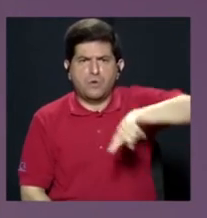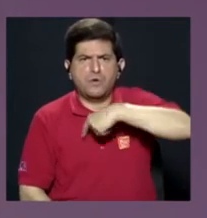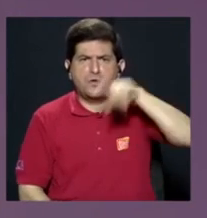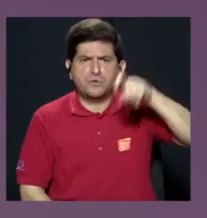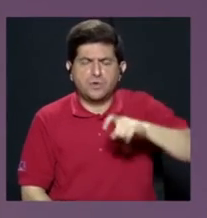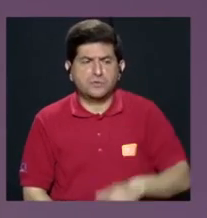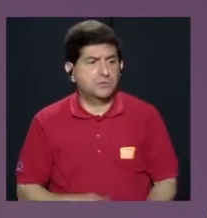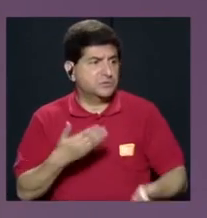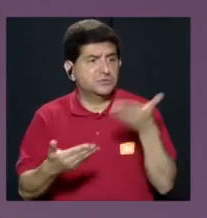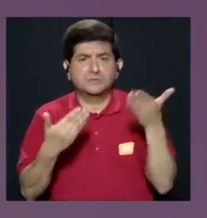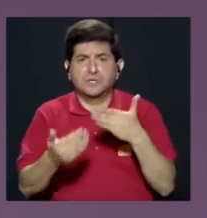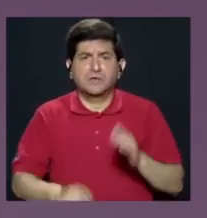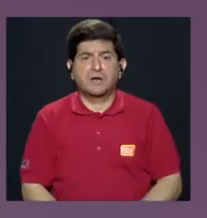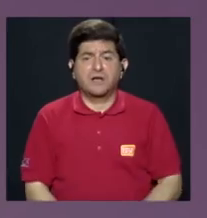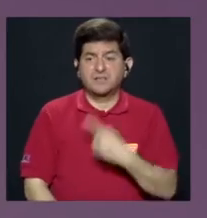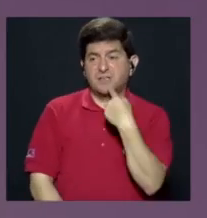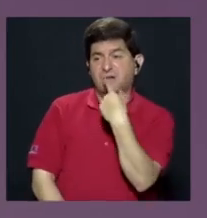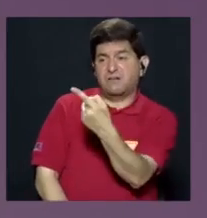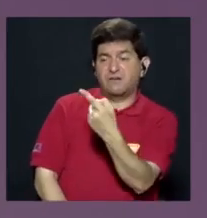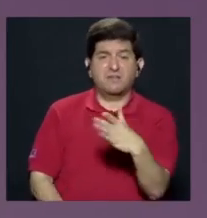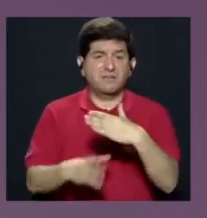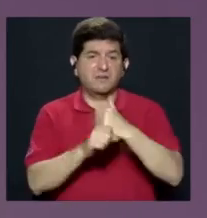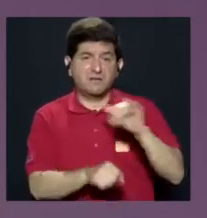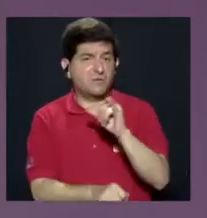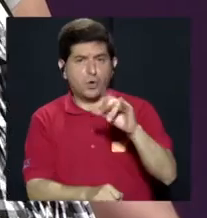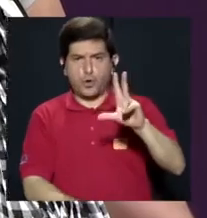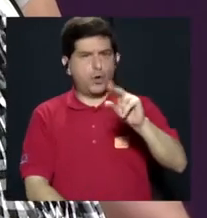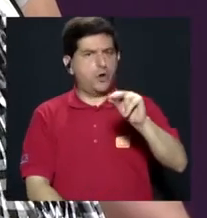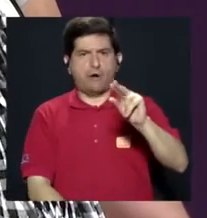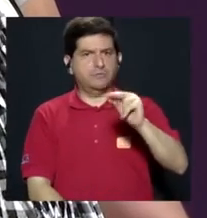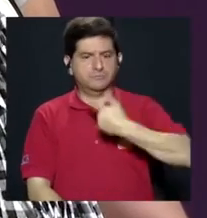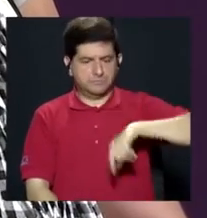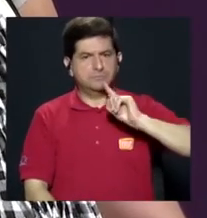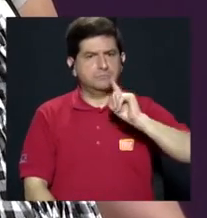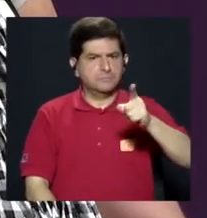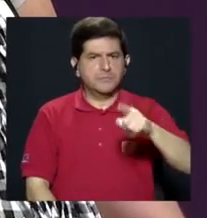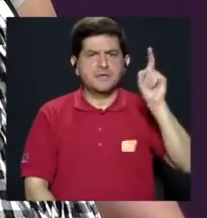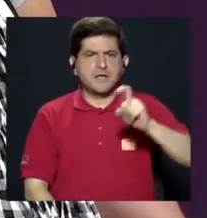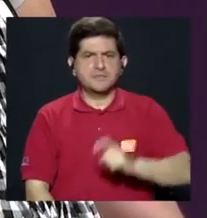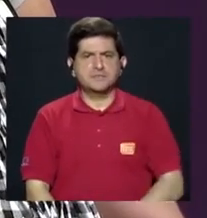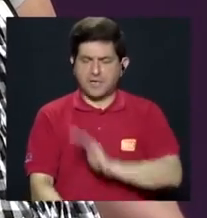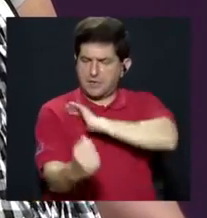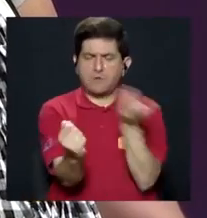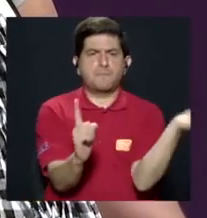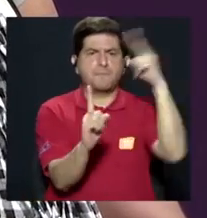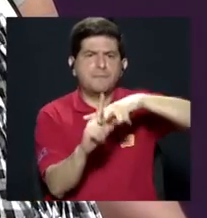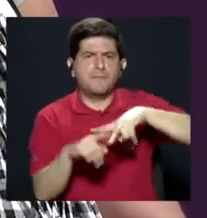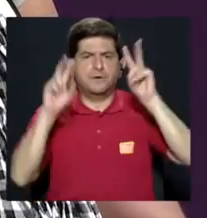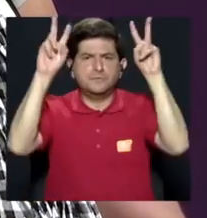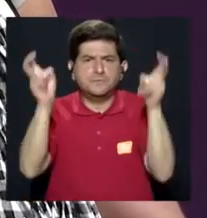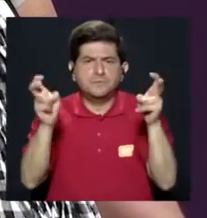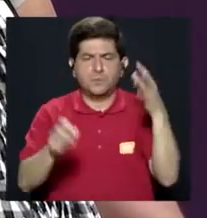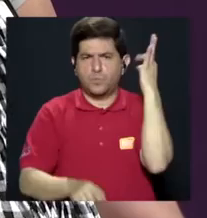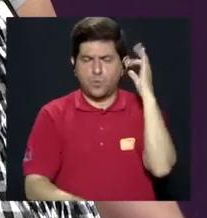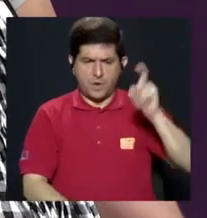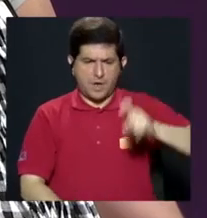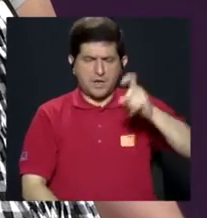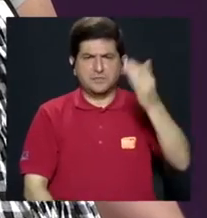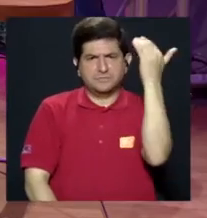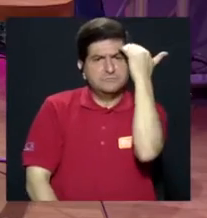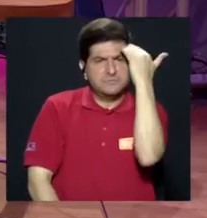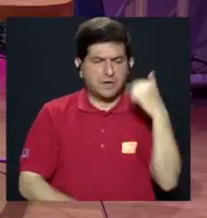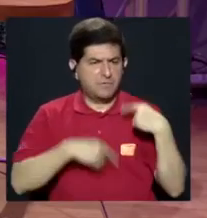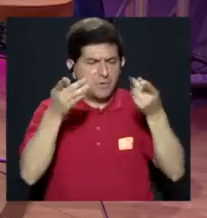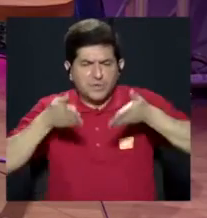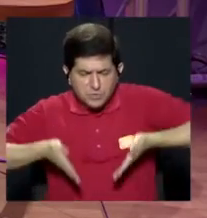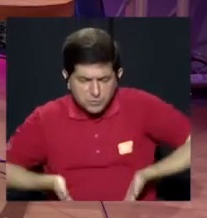que prácticamente hacer caso a lo que digan, ¿no? Nosotras siempre instamos a que hay que empoderar el tema, a que hay que empoderar a la mujer para cuando va a dar a